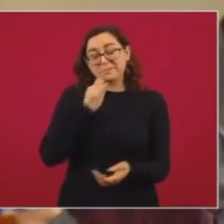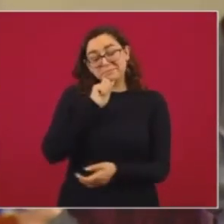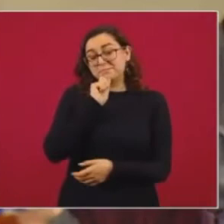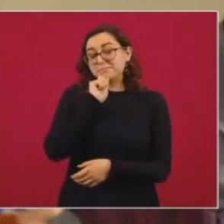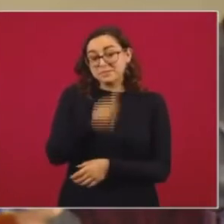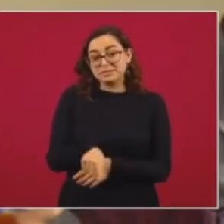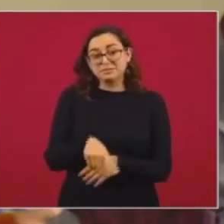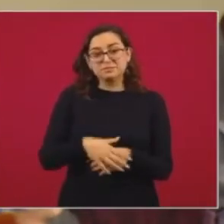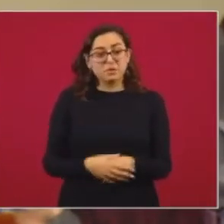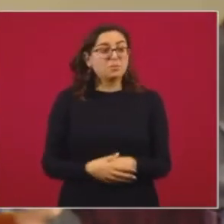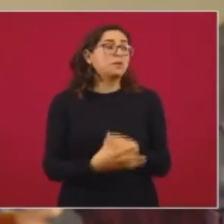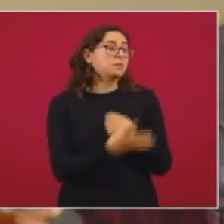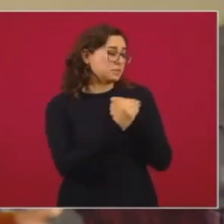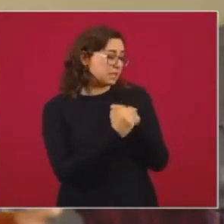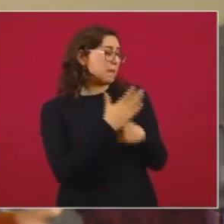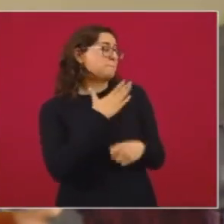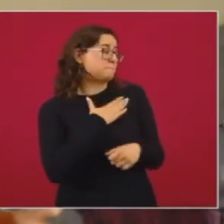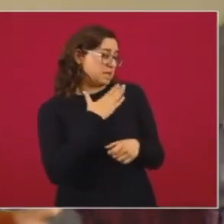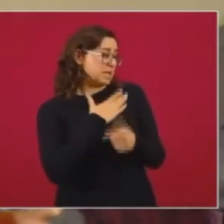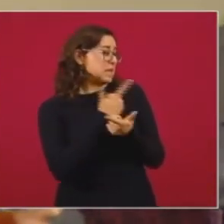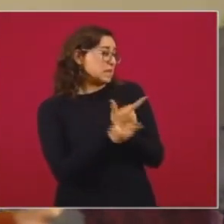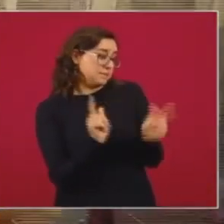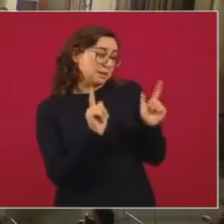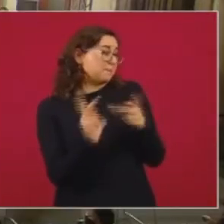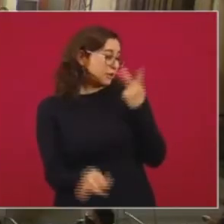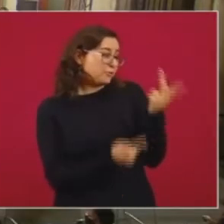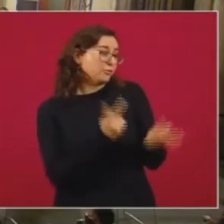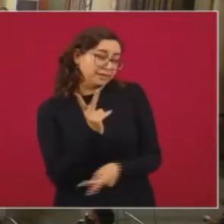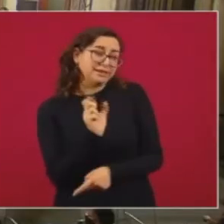Déjame preguntar lo que sea mi libertad, ¿no, amigo?